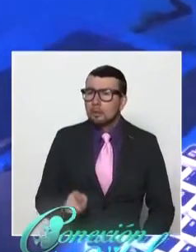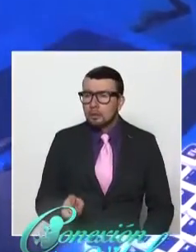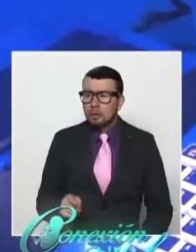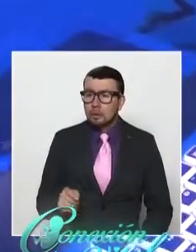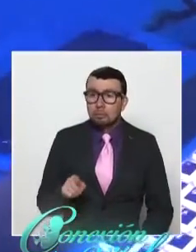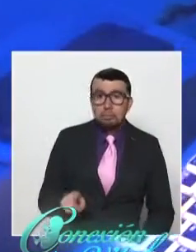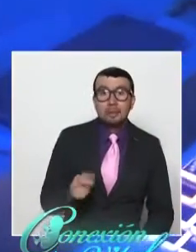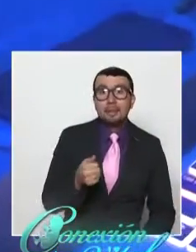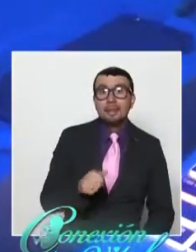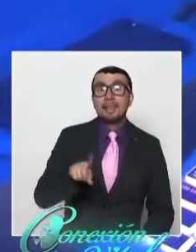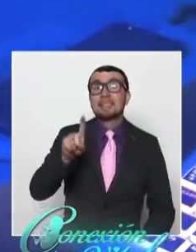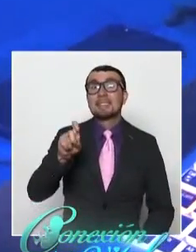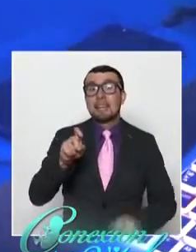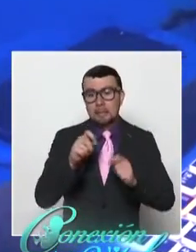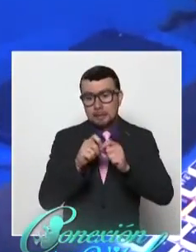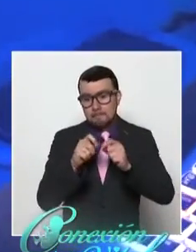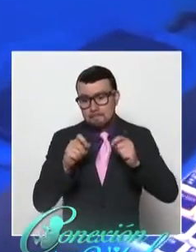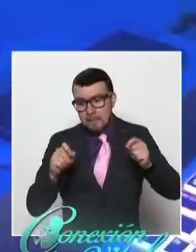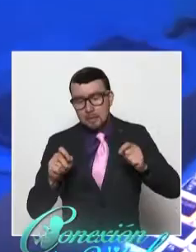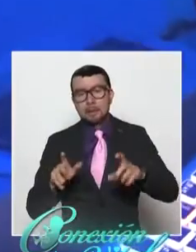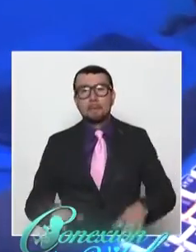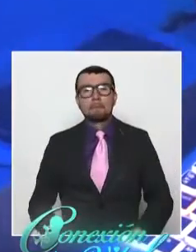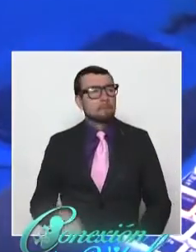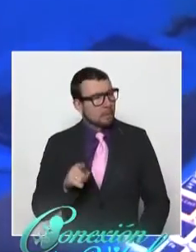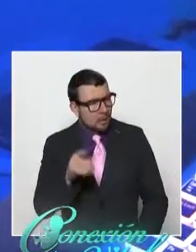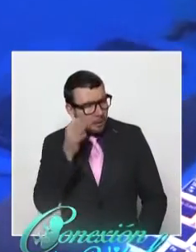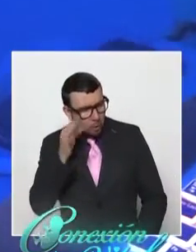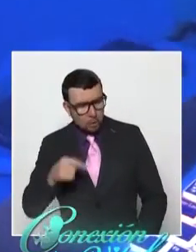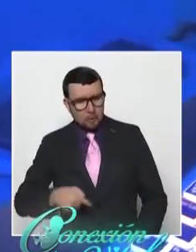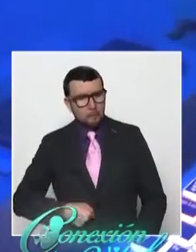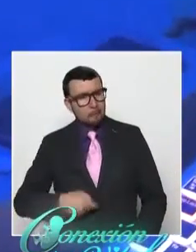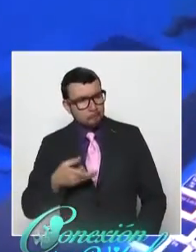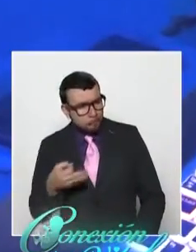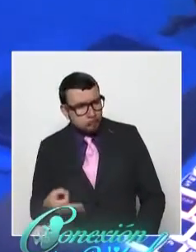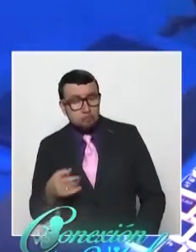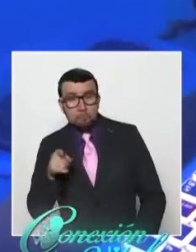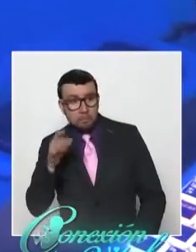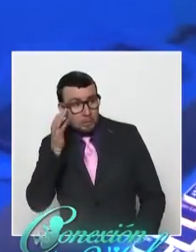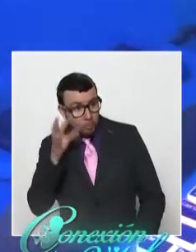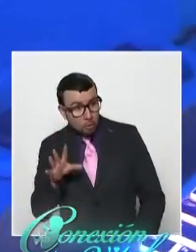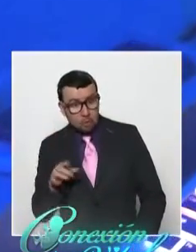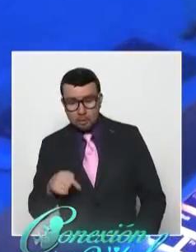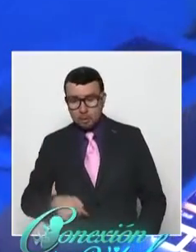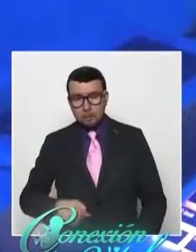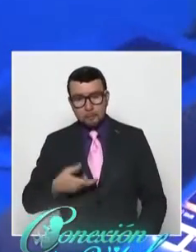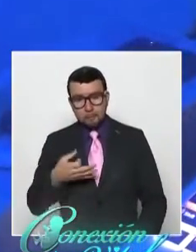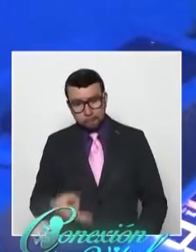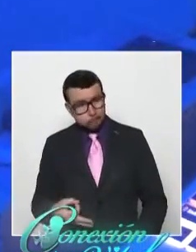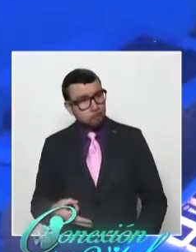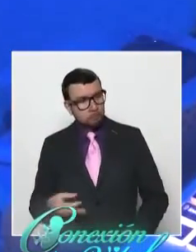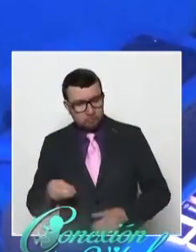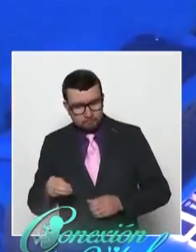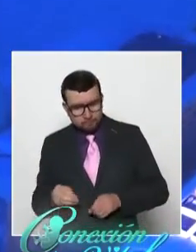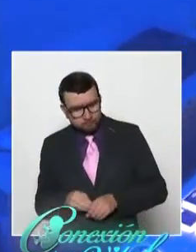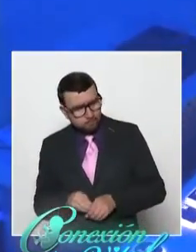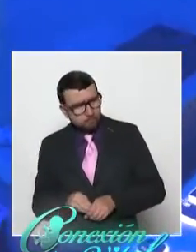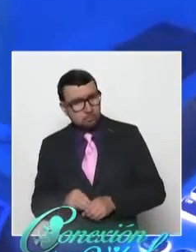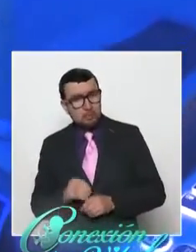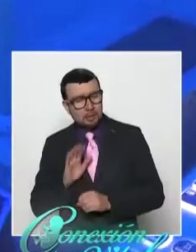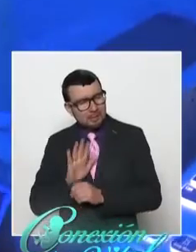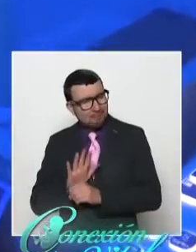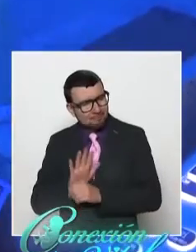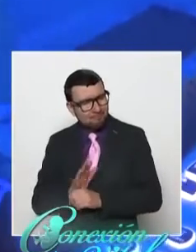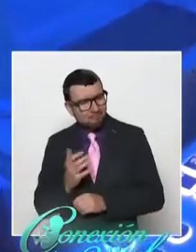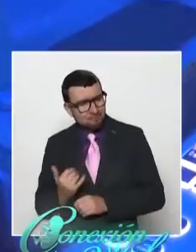17 milímetros de diámetro. La sospecha de ella es que sea un cálculo obstruyendo la salida de la bilis de la vesícula biliar.